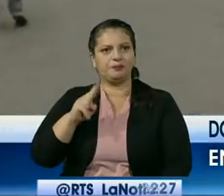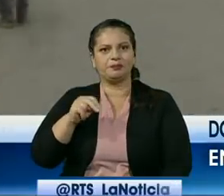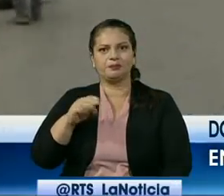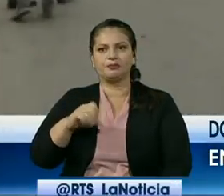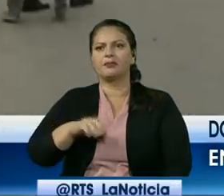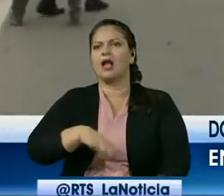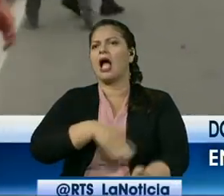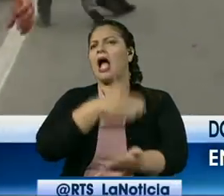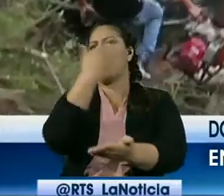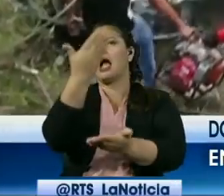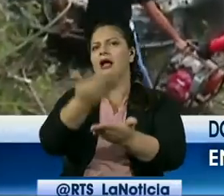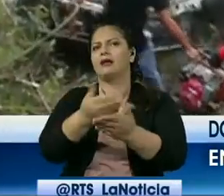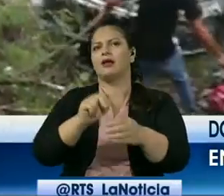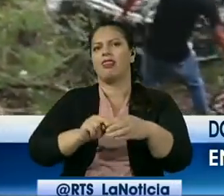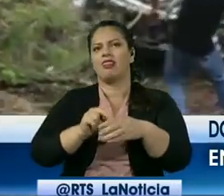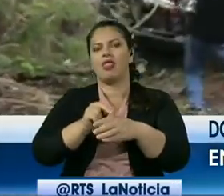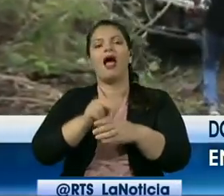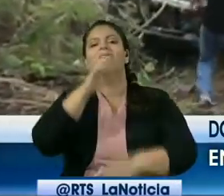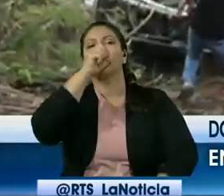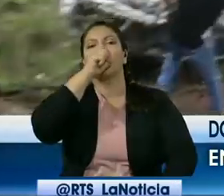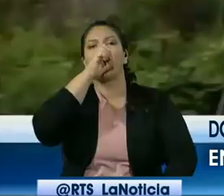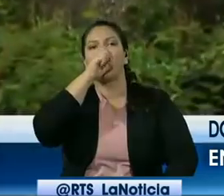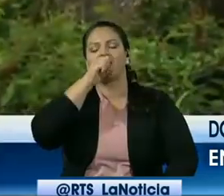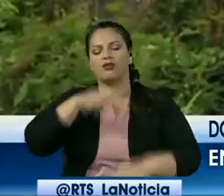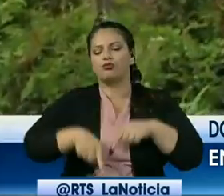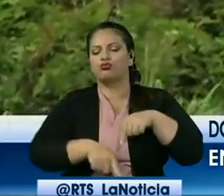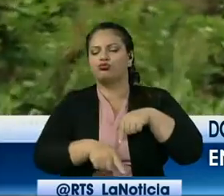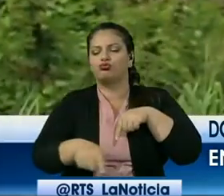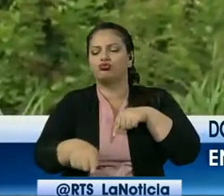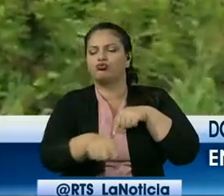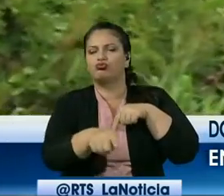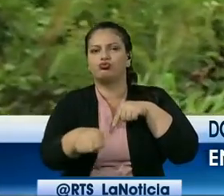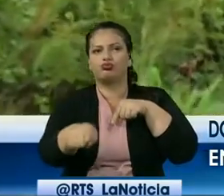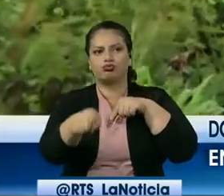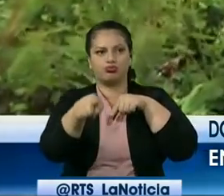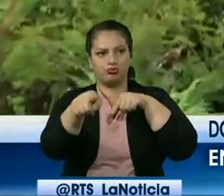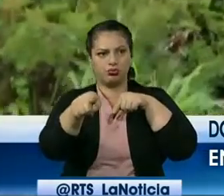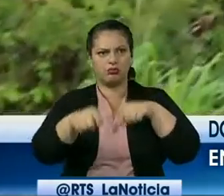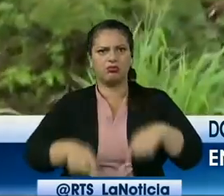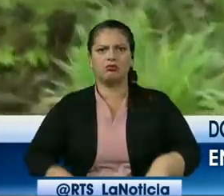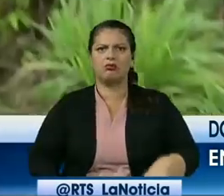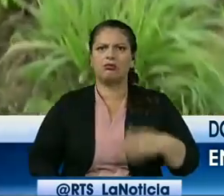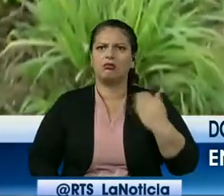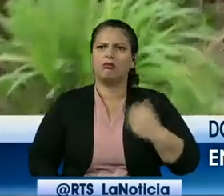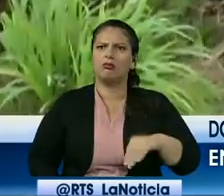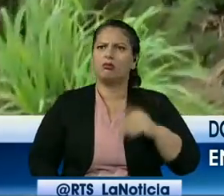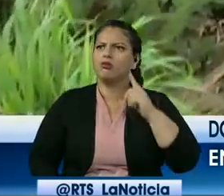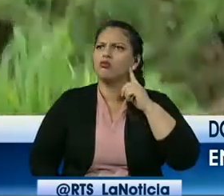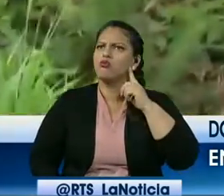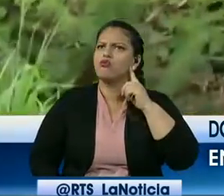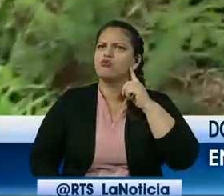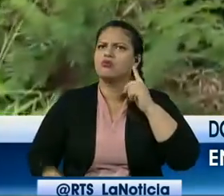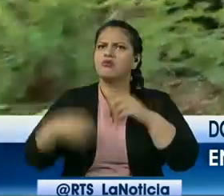fuerte impacto entre esa camioneta doble cabina y ese vehículo, que quedaron destrozados en la cuneta.